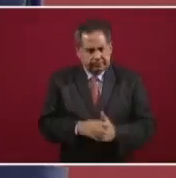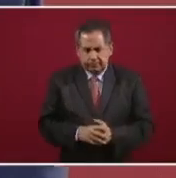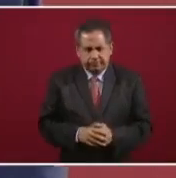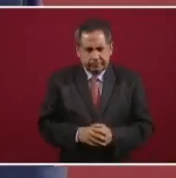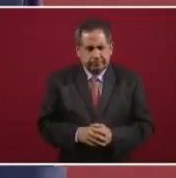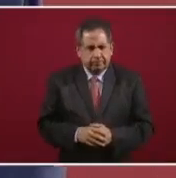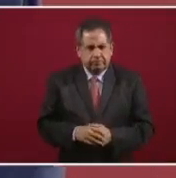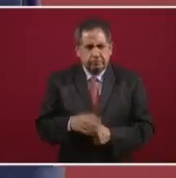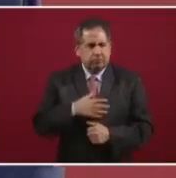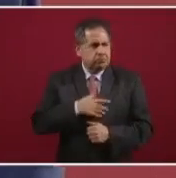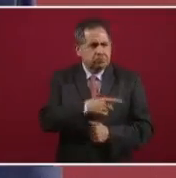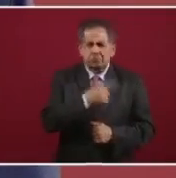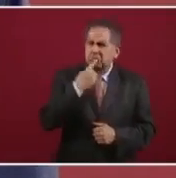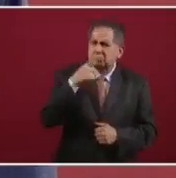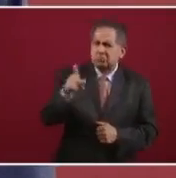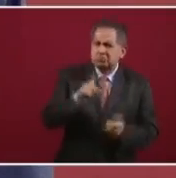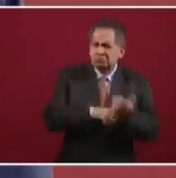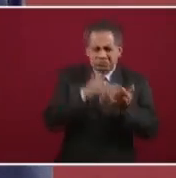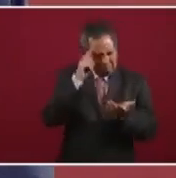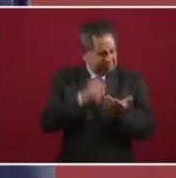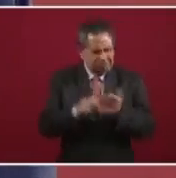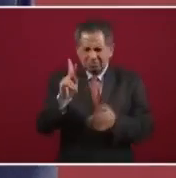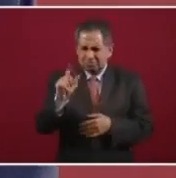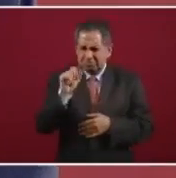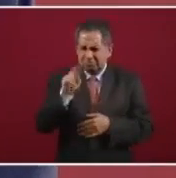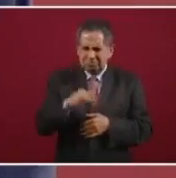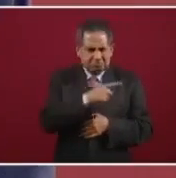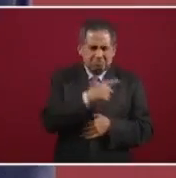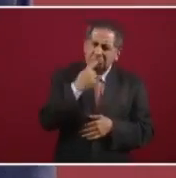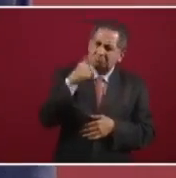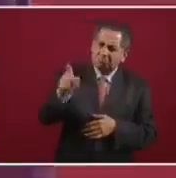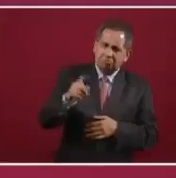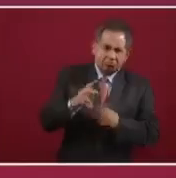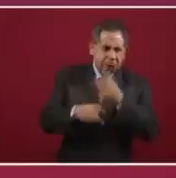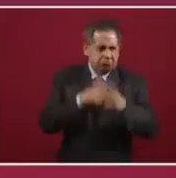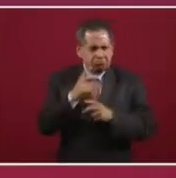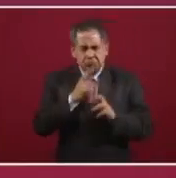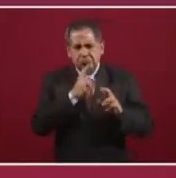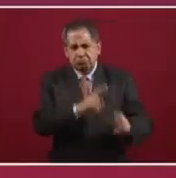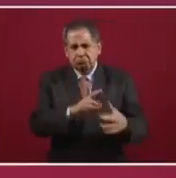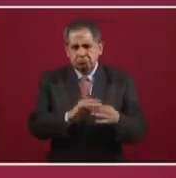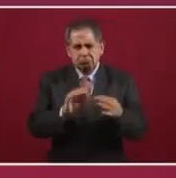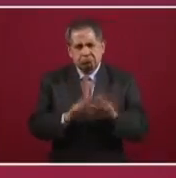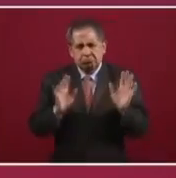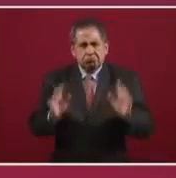hay una denuncia que presentó el PAN, voy a responder.